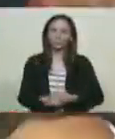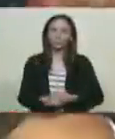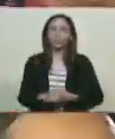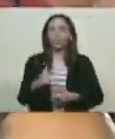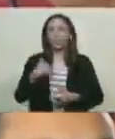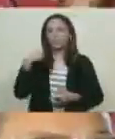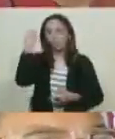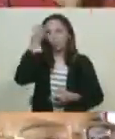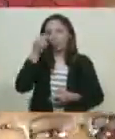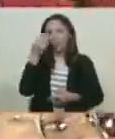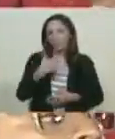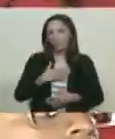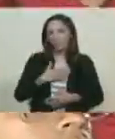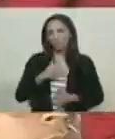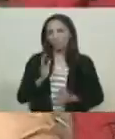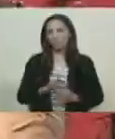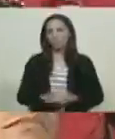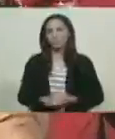convicción.